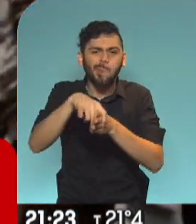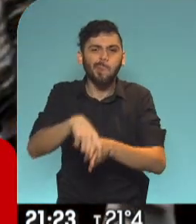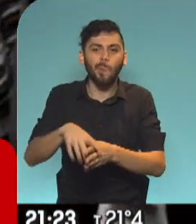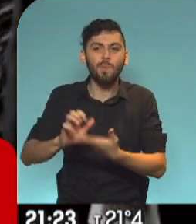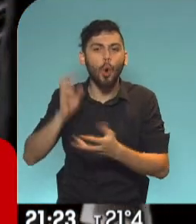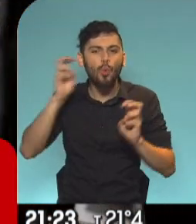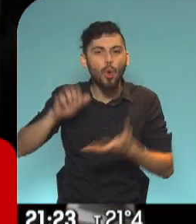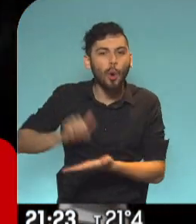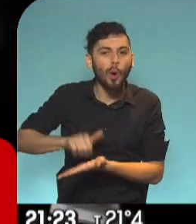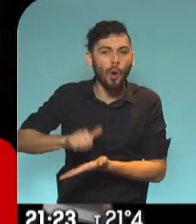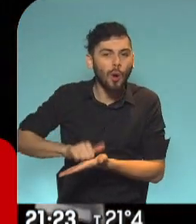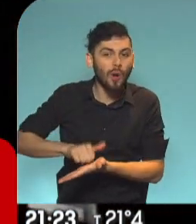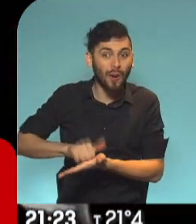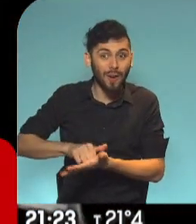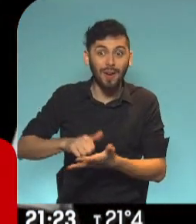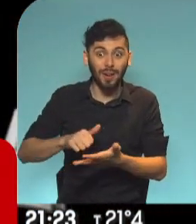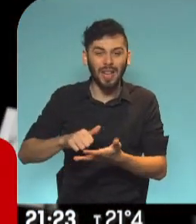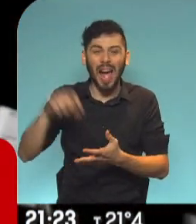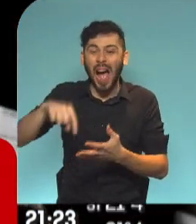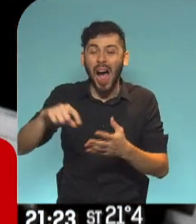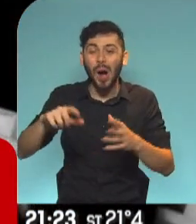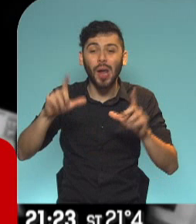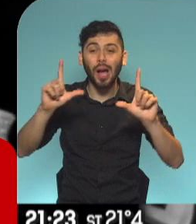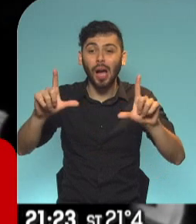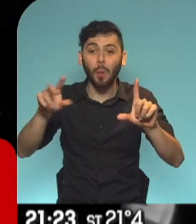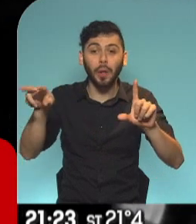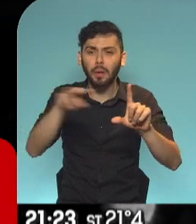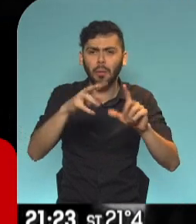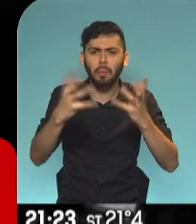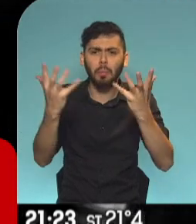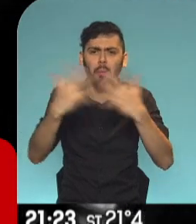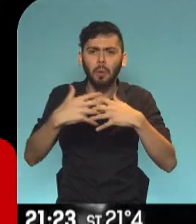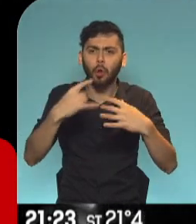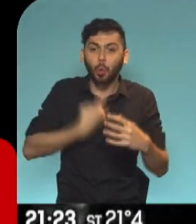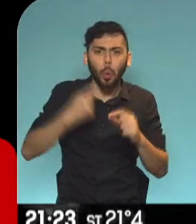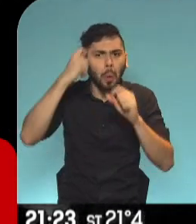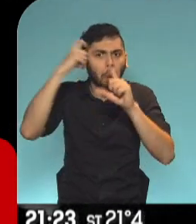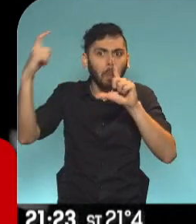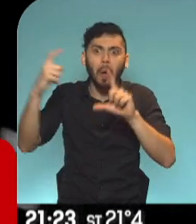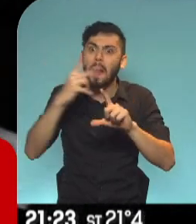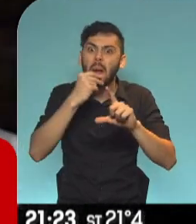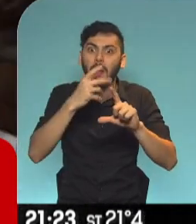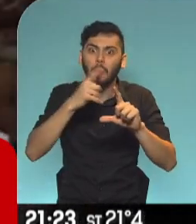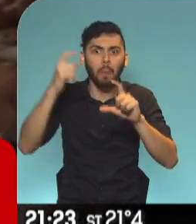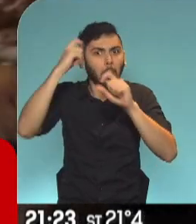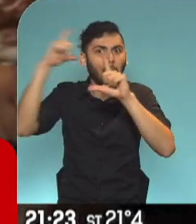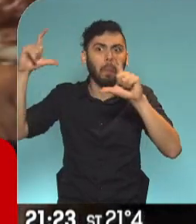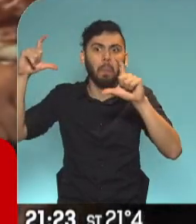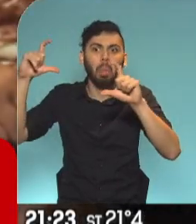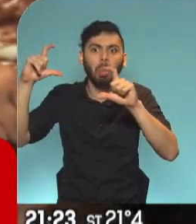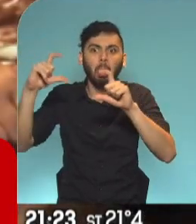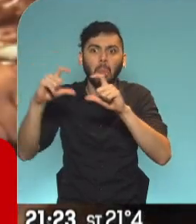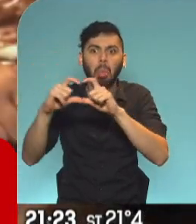pero ahora te dan todo masticado y toda esa fantasía se te va atrofiando, ¿no? Bueno, ¿bastan